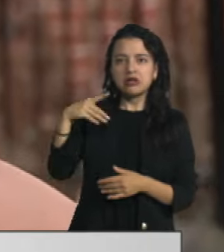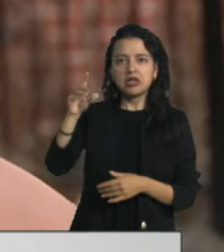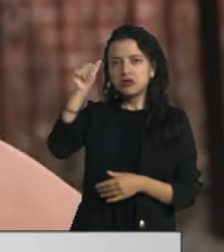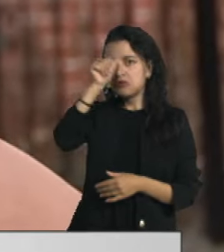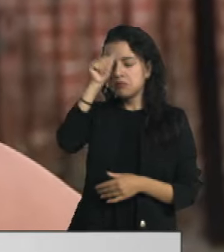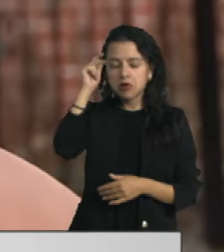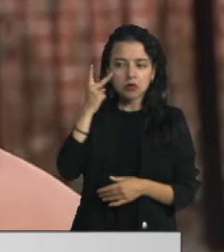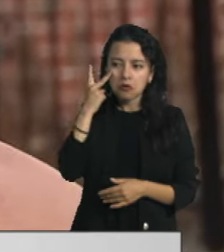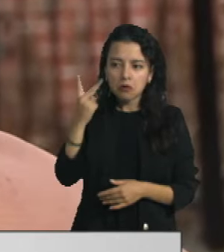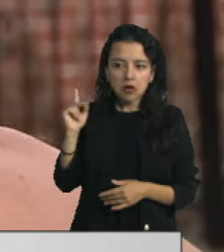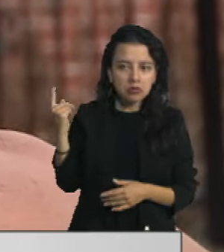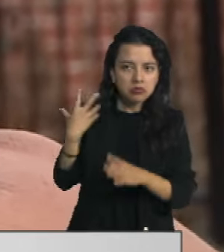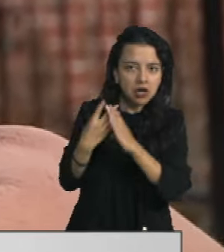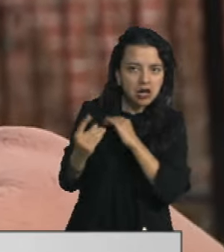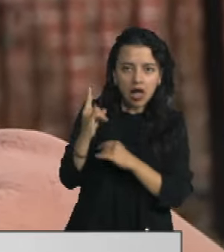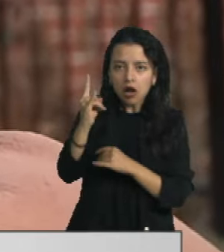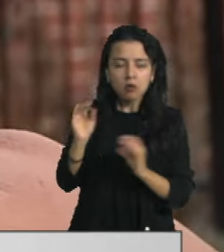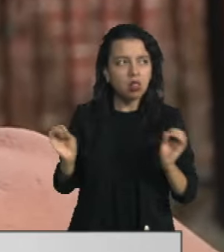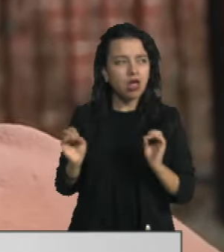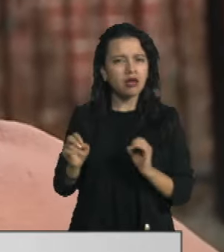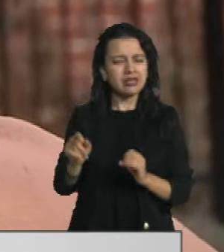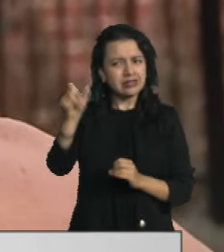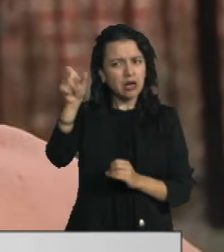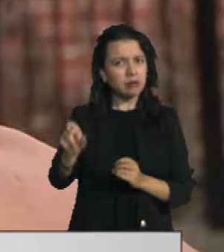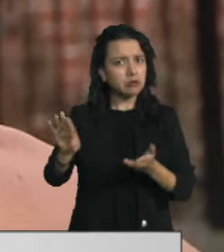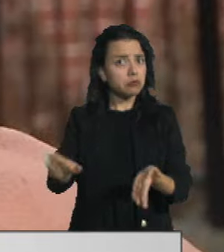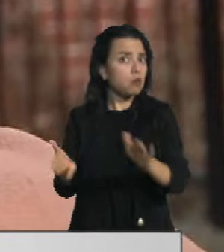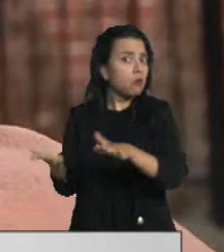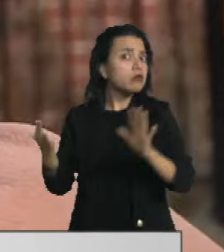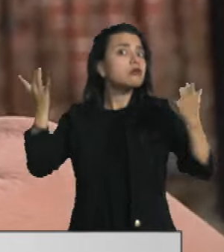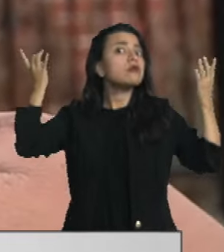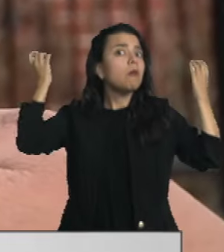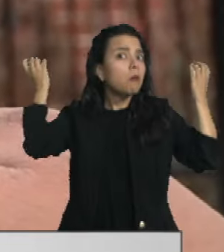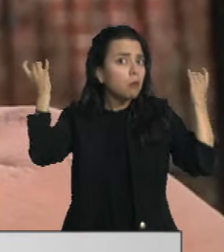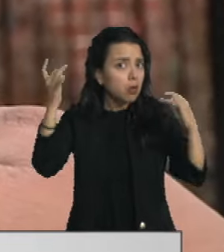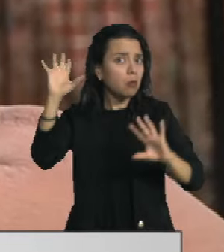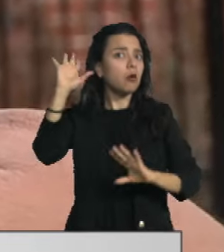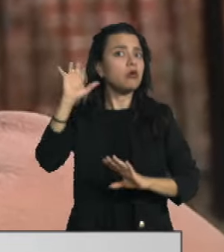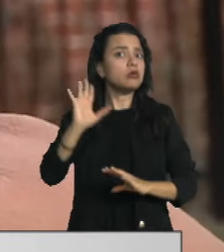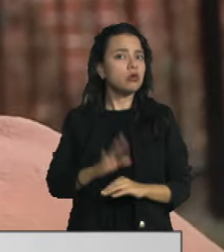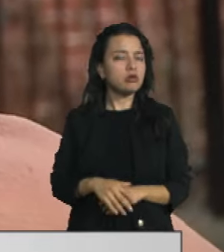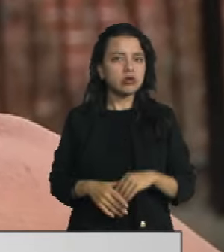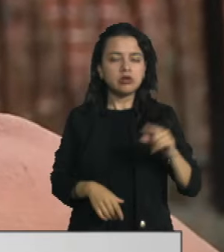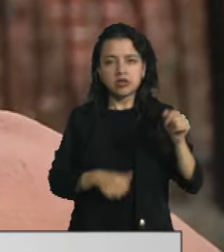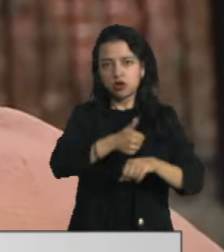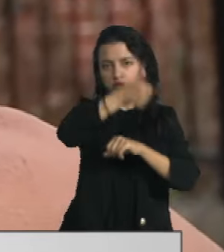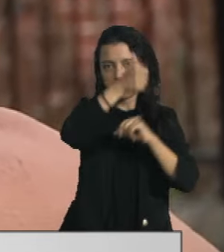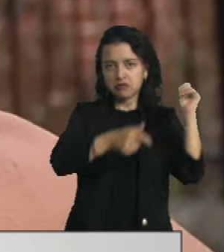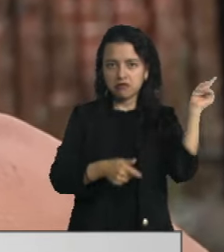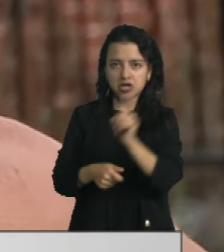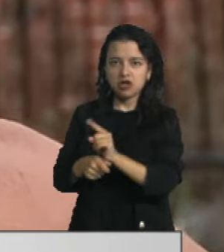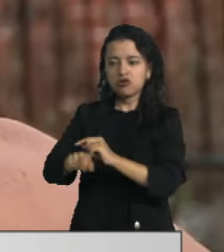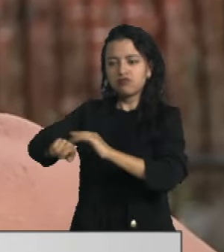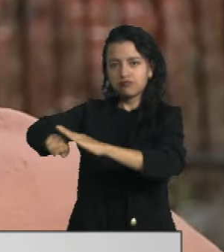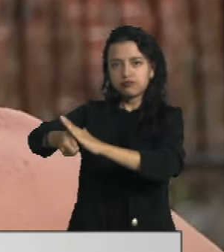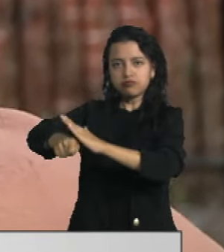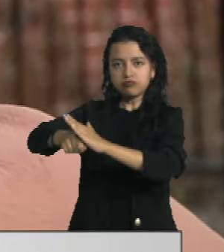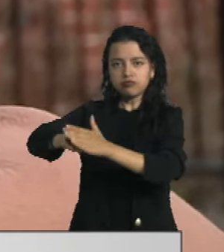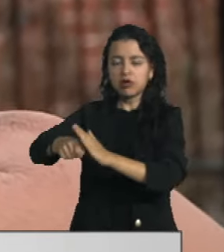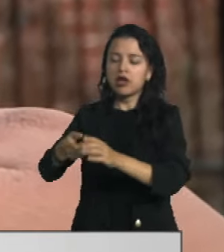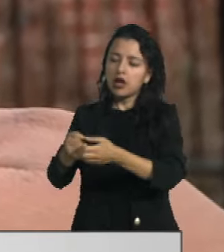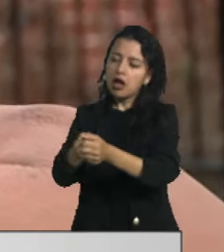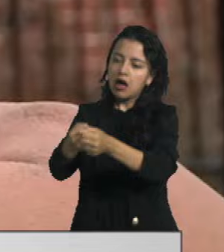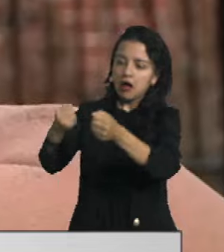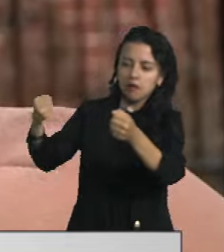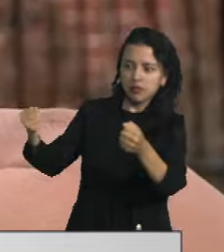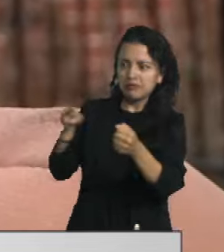domingo. Que pronto es que estaban ahí, y sí vino. Como nosotros tenemos llaves de ahí,